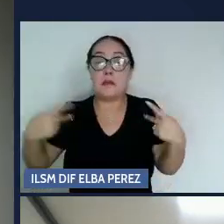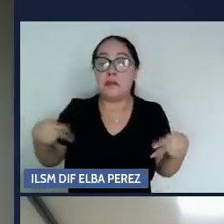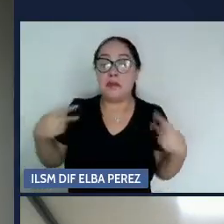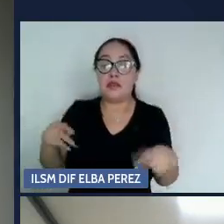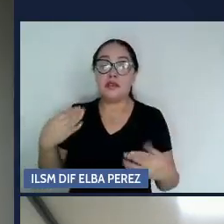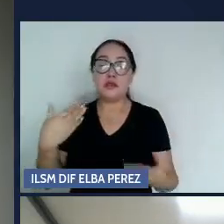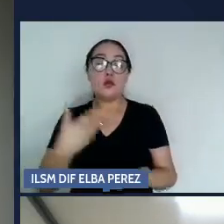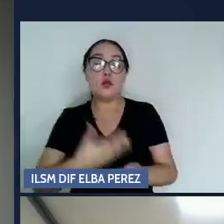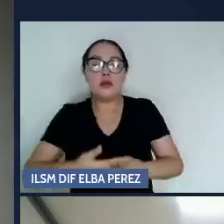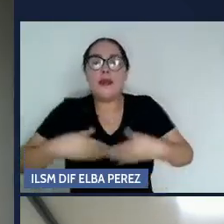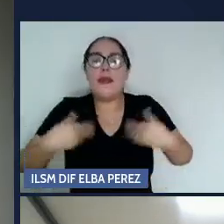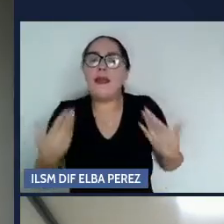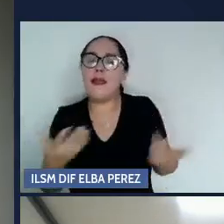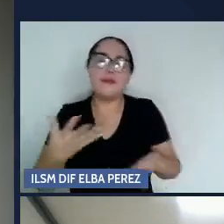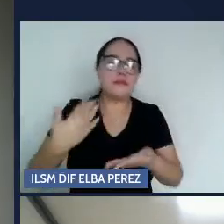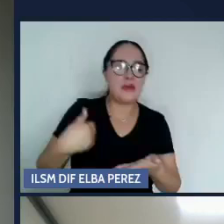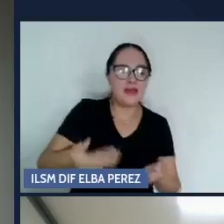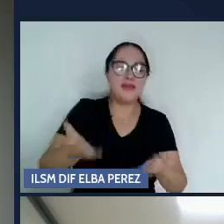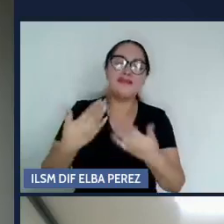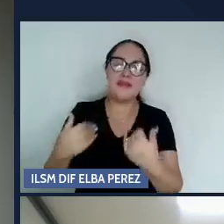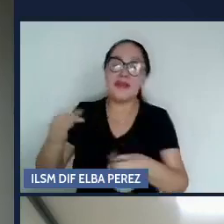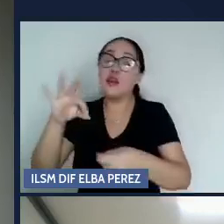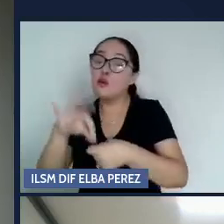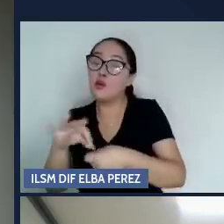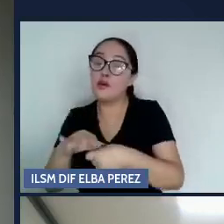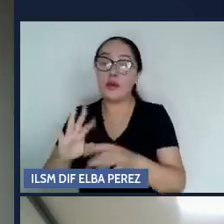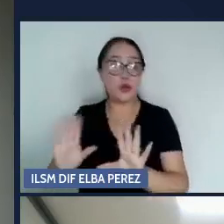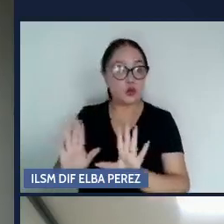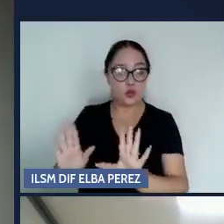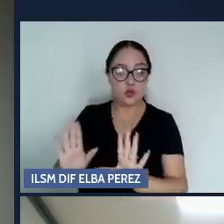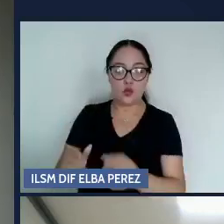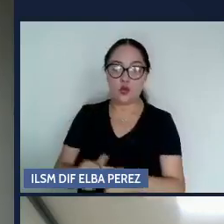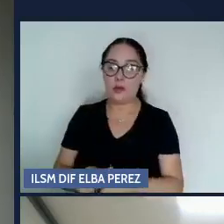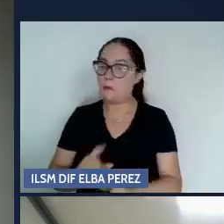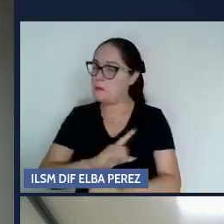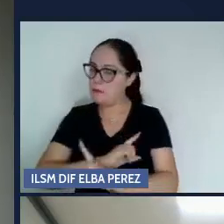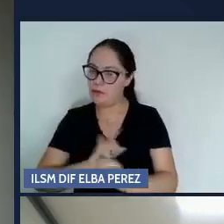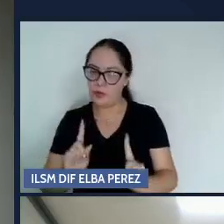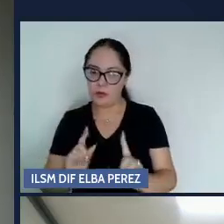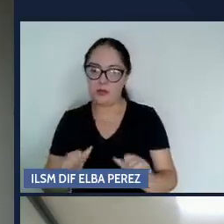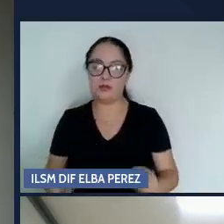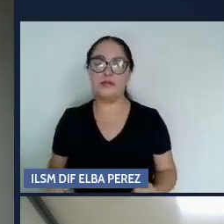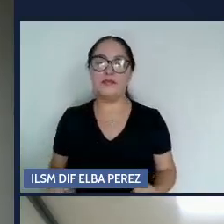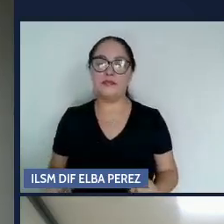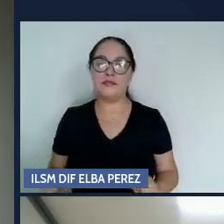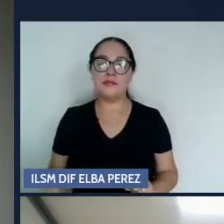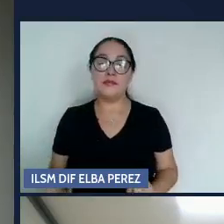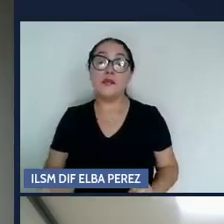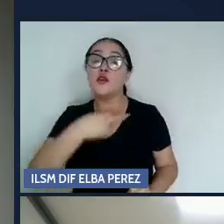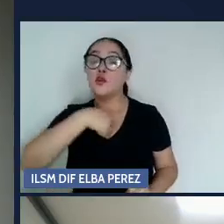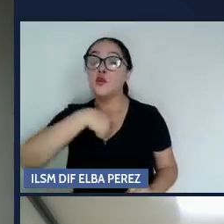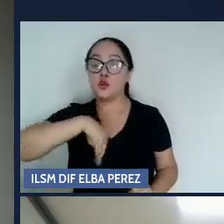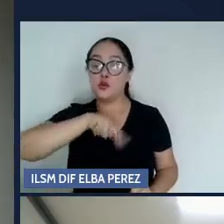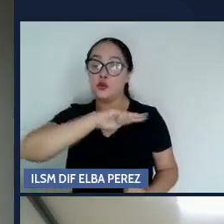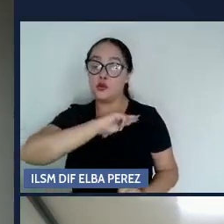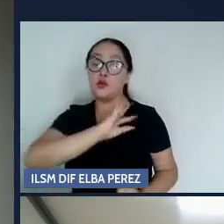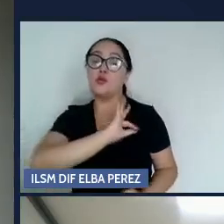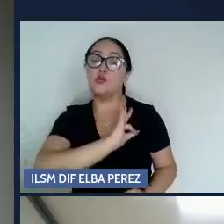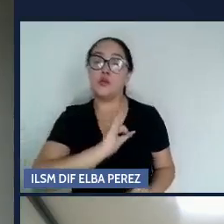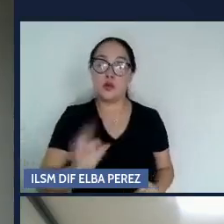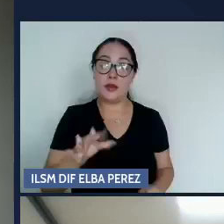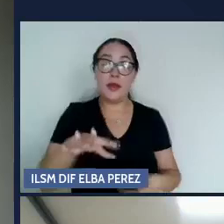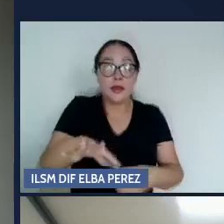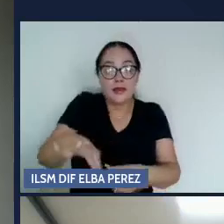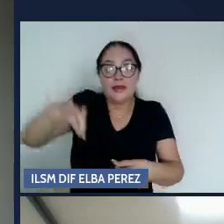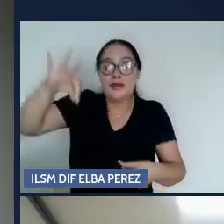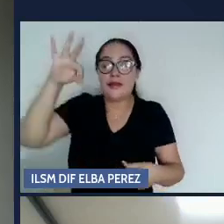por aquella candidatura que a nosotros, a nosotras nos parezca mejor. La Ley General en materia